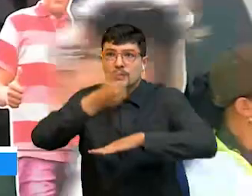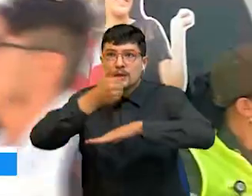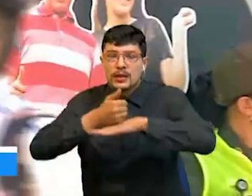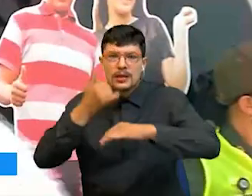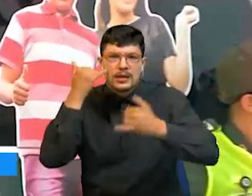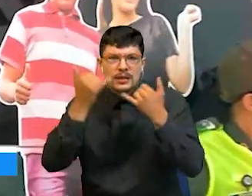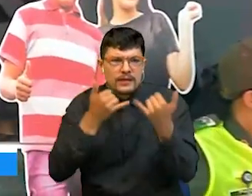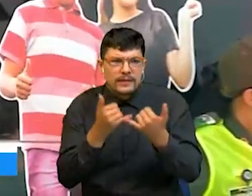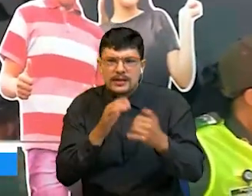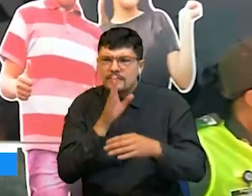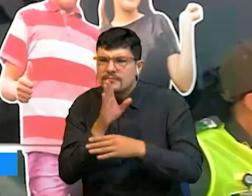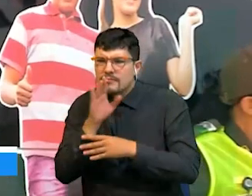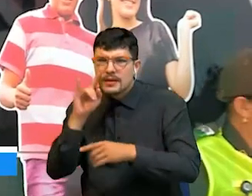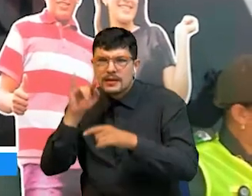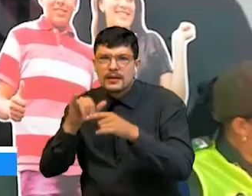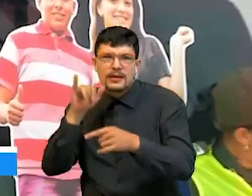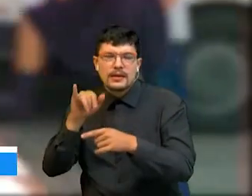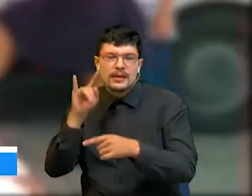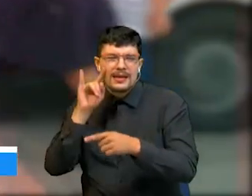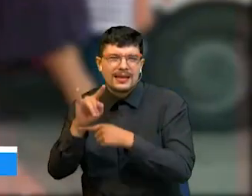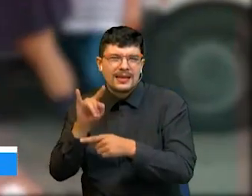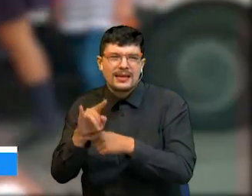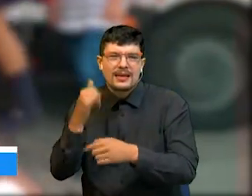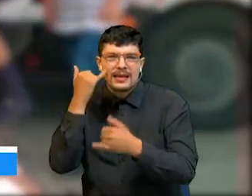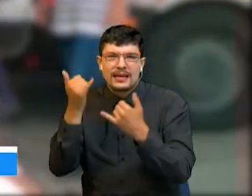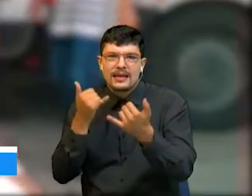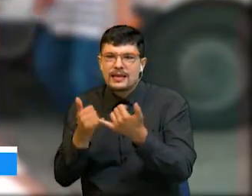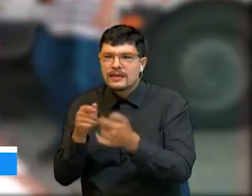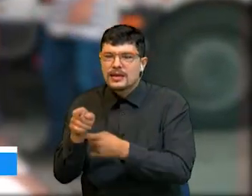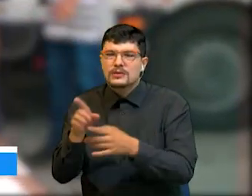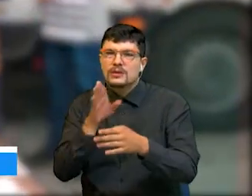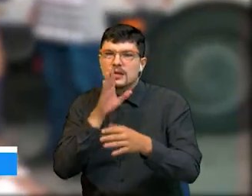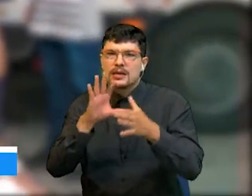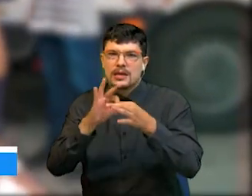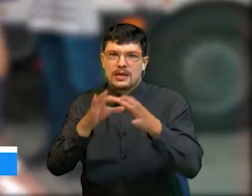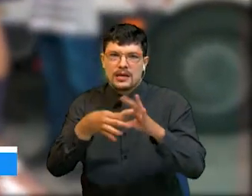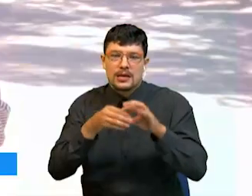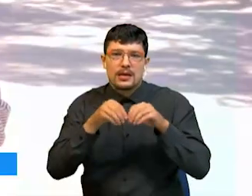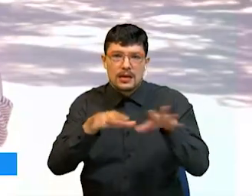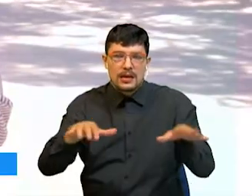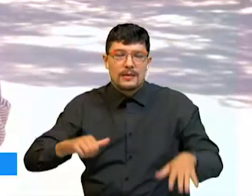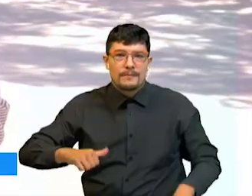establecer quiénes están detrás de estas redes de prostitución a menores de edad.